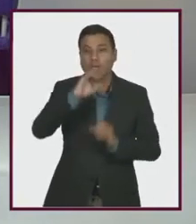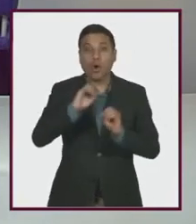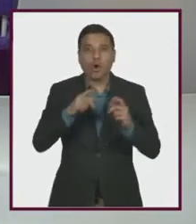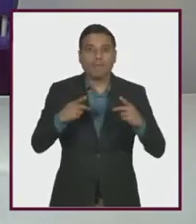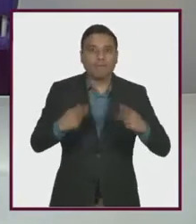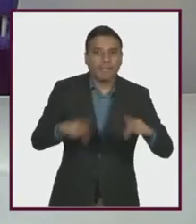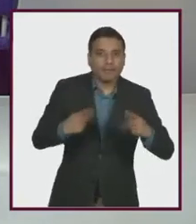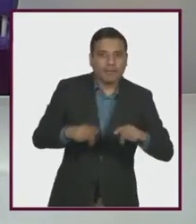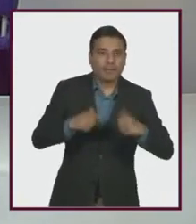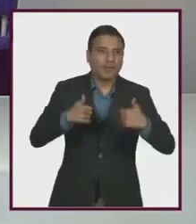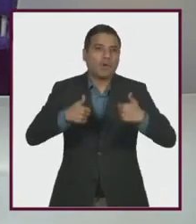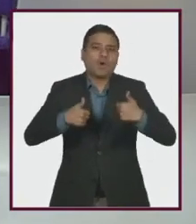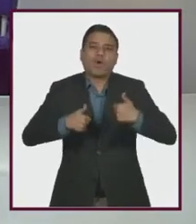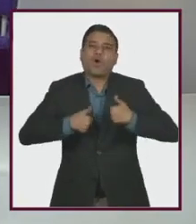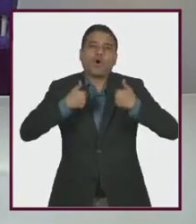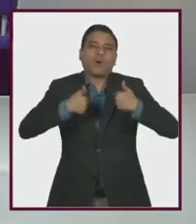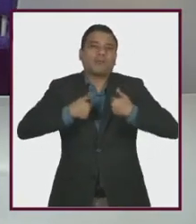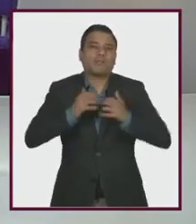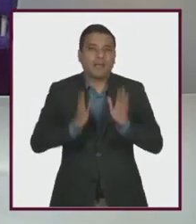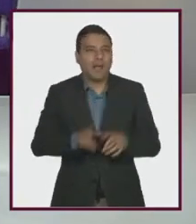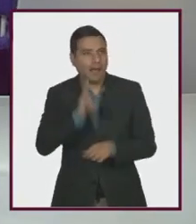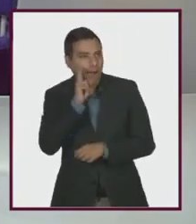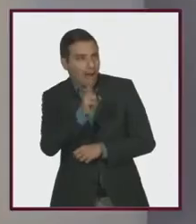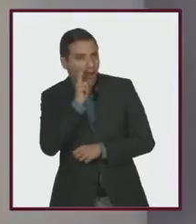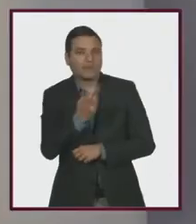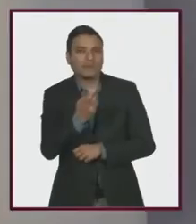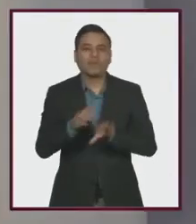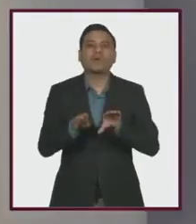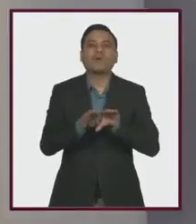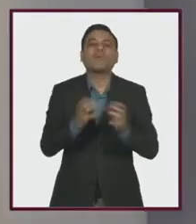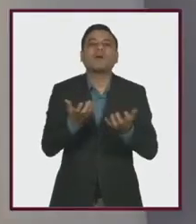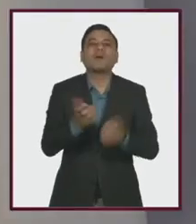círculo vicioso. Sí, eso se vuelve muy complejo.